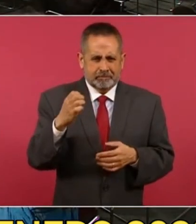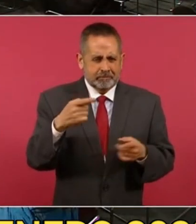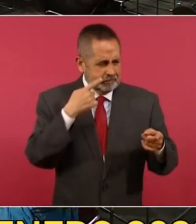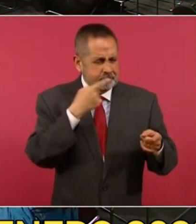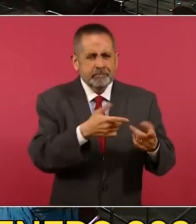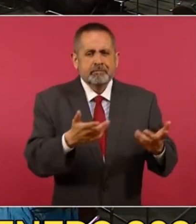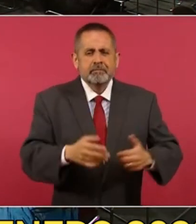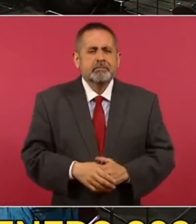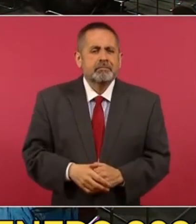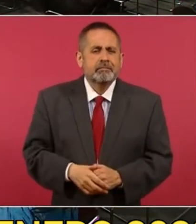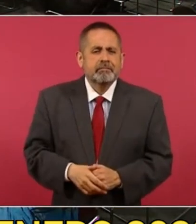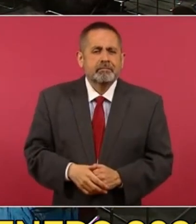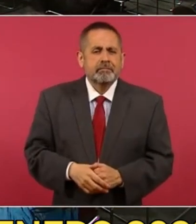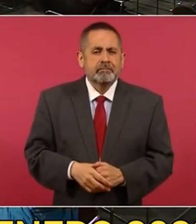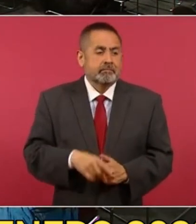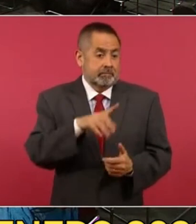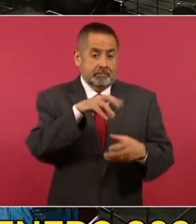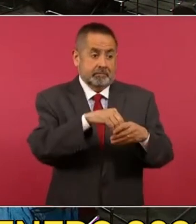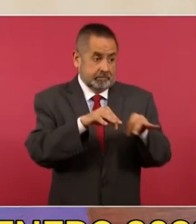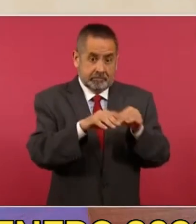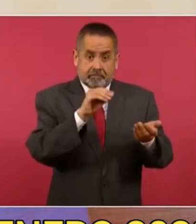Ahí sí debe estar porque ahí trabaja, ¿no?